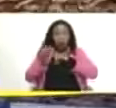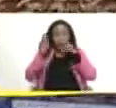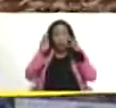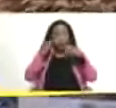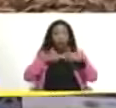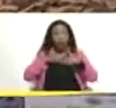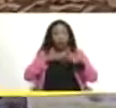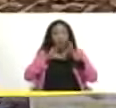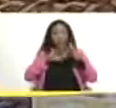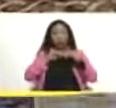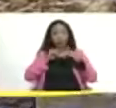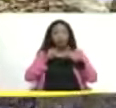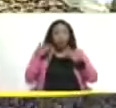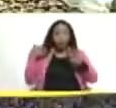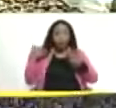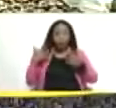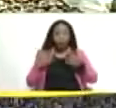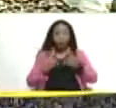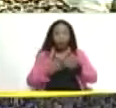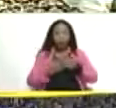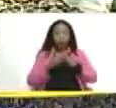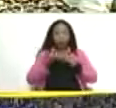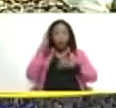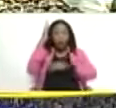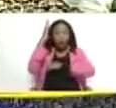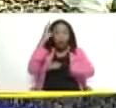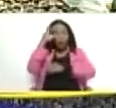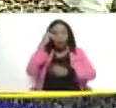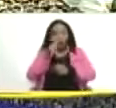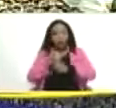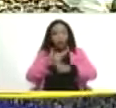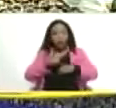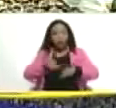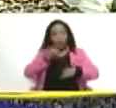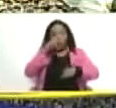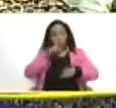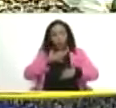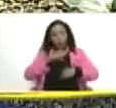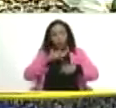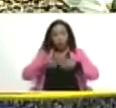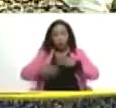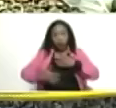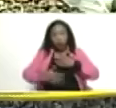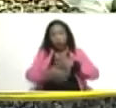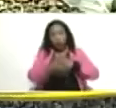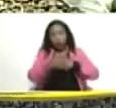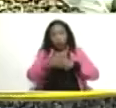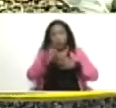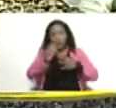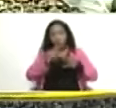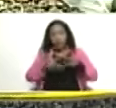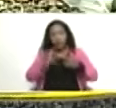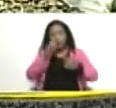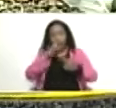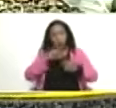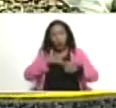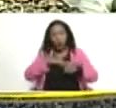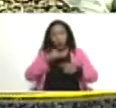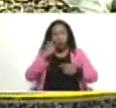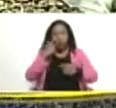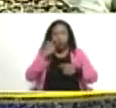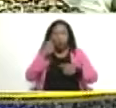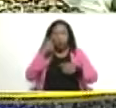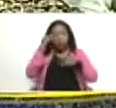hablado a lo largo de todas las jornadas de trabajo este año, a lo largo de las jornadas de varios años. Y hemos ido